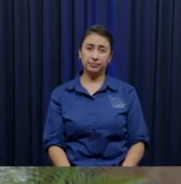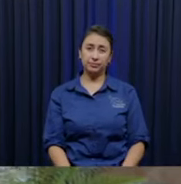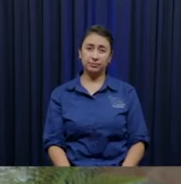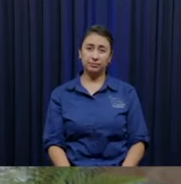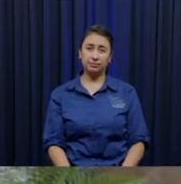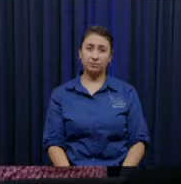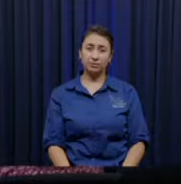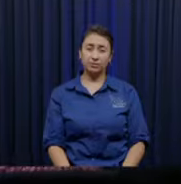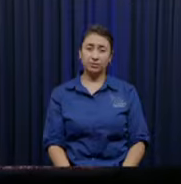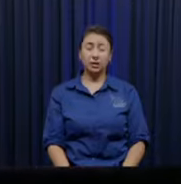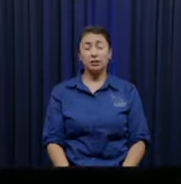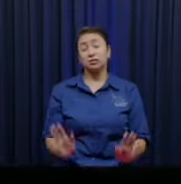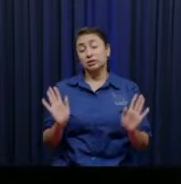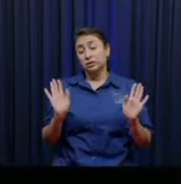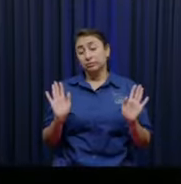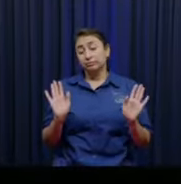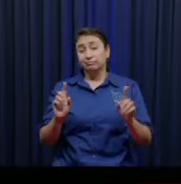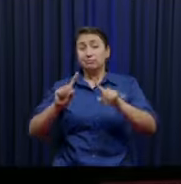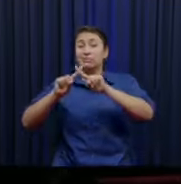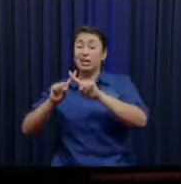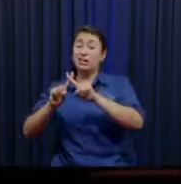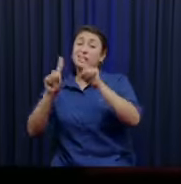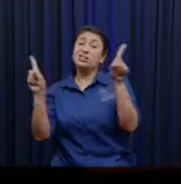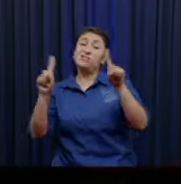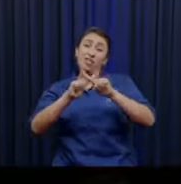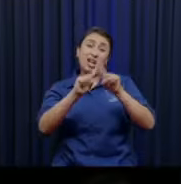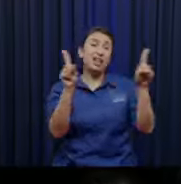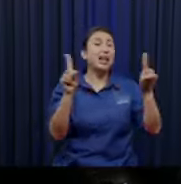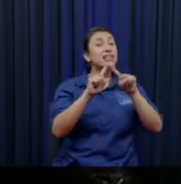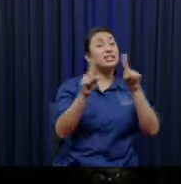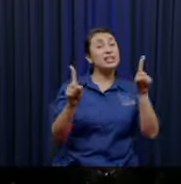Pero fíjense que son ustedes los que lo están diciendo.